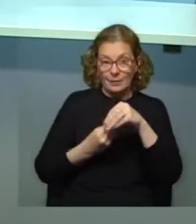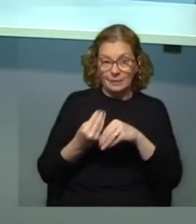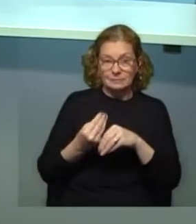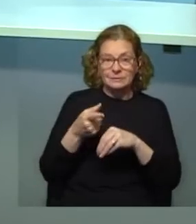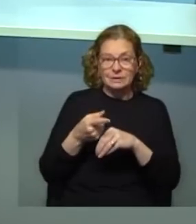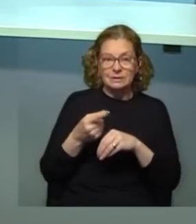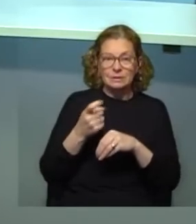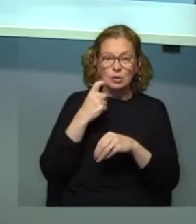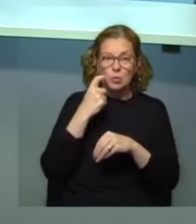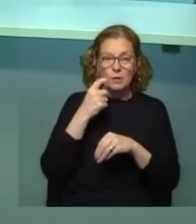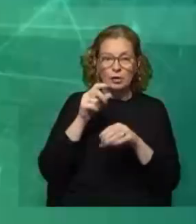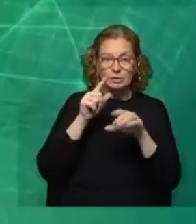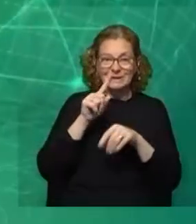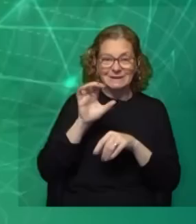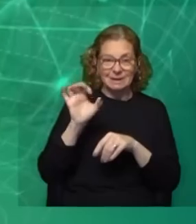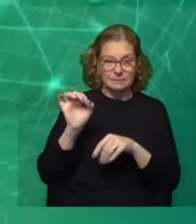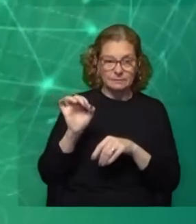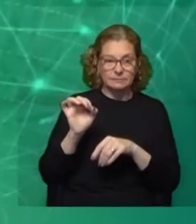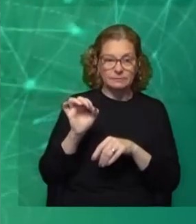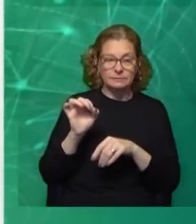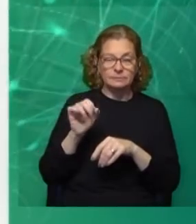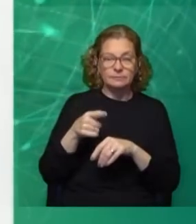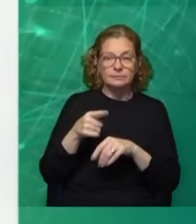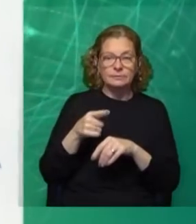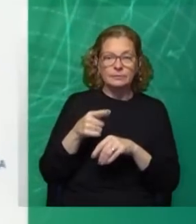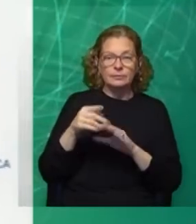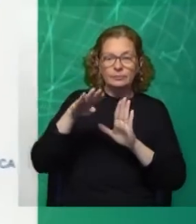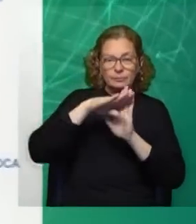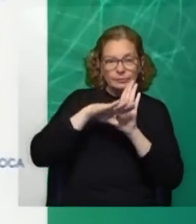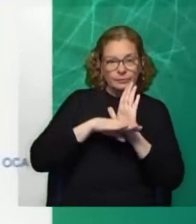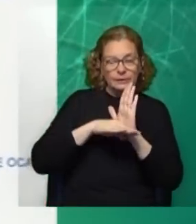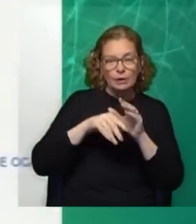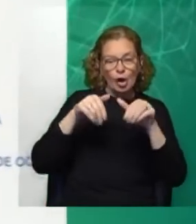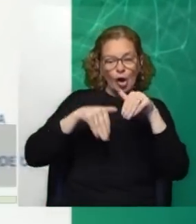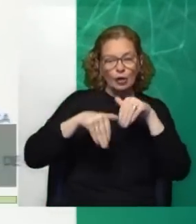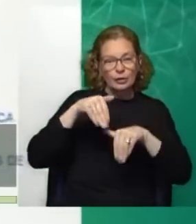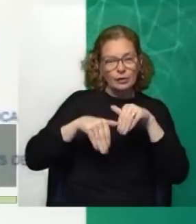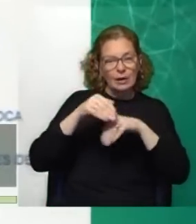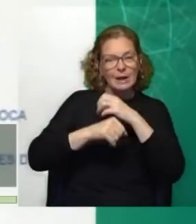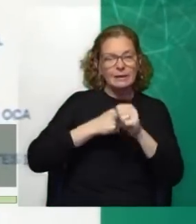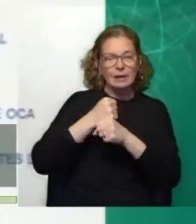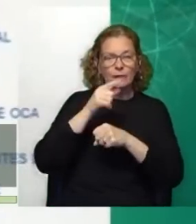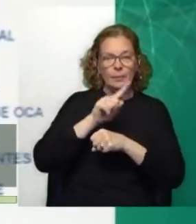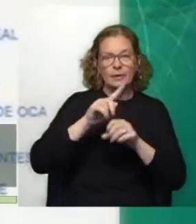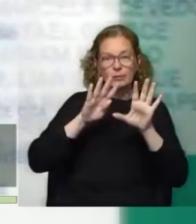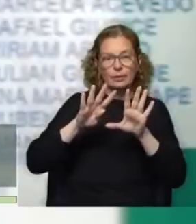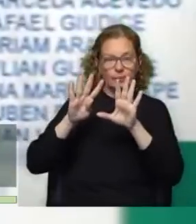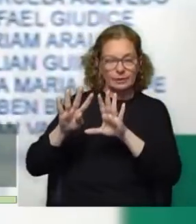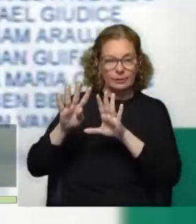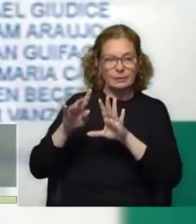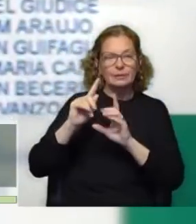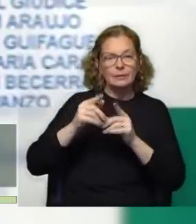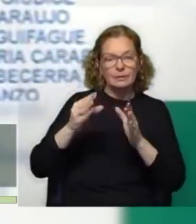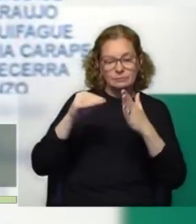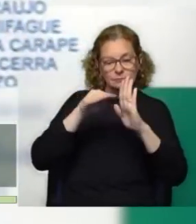que ocupaba el lugar 100 de acuerdo con el registro de la corte electoral en 1999 Alejandro estesiano